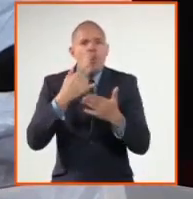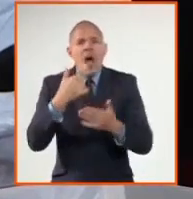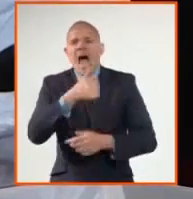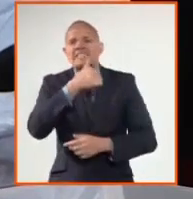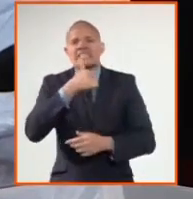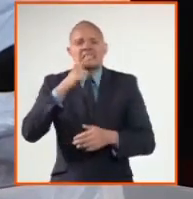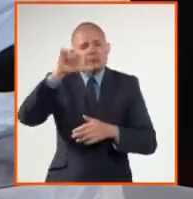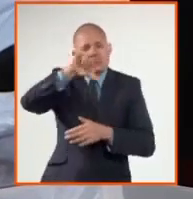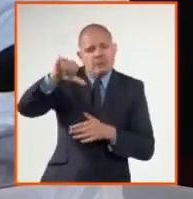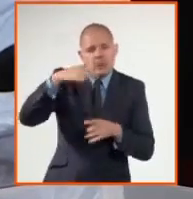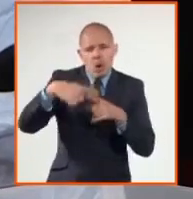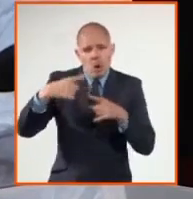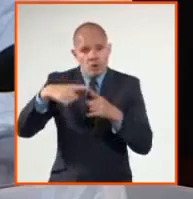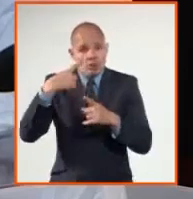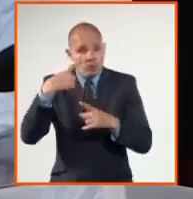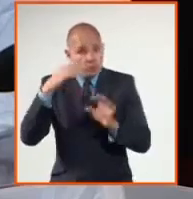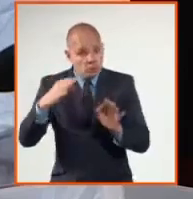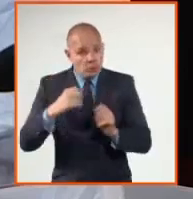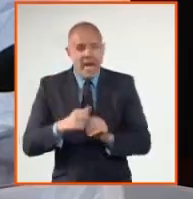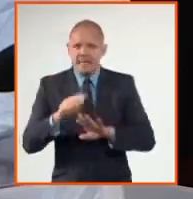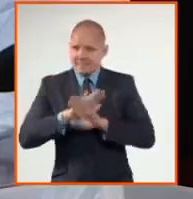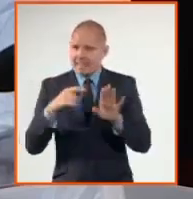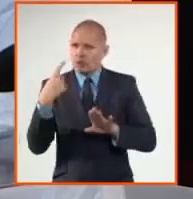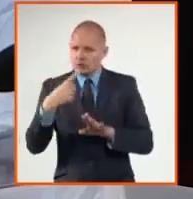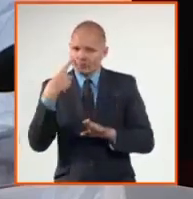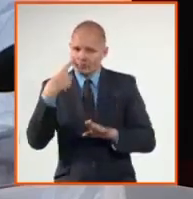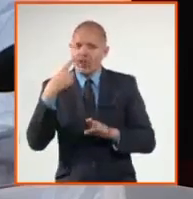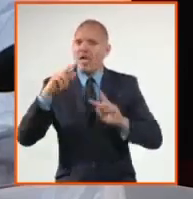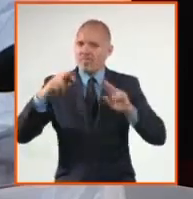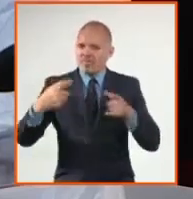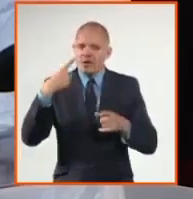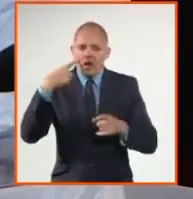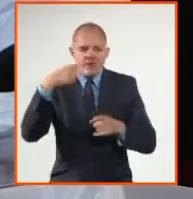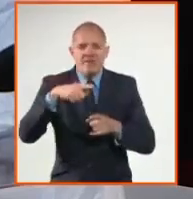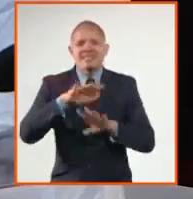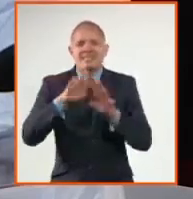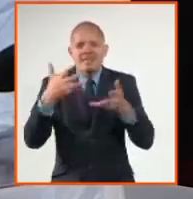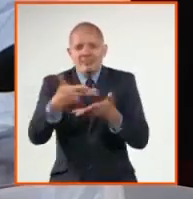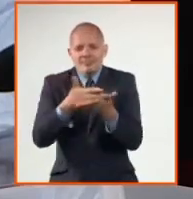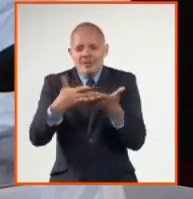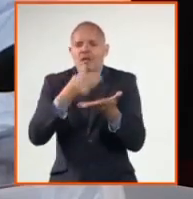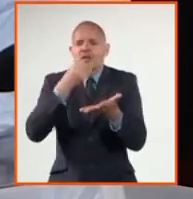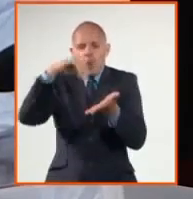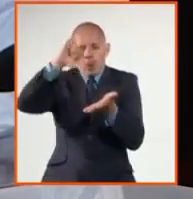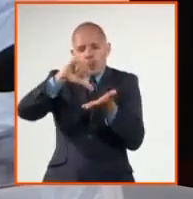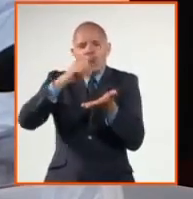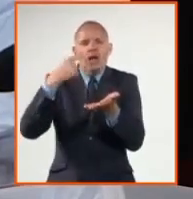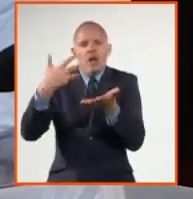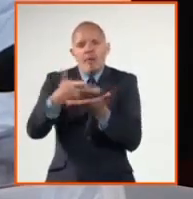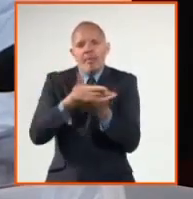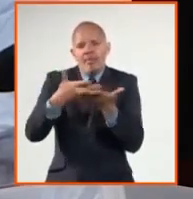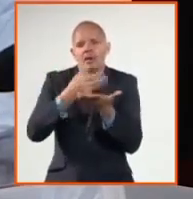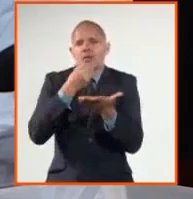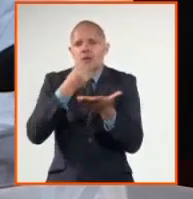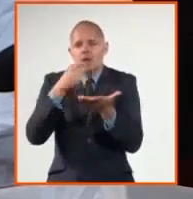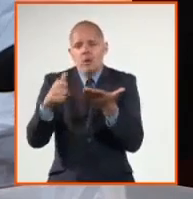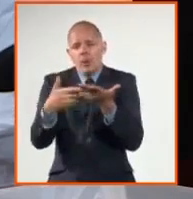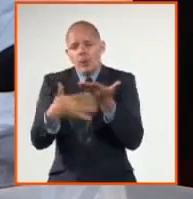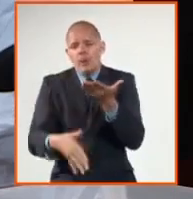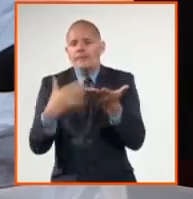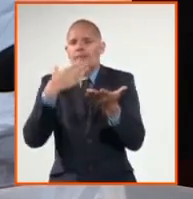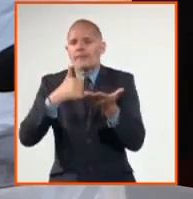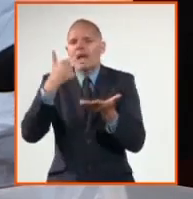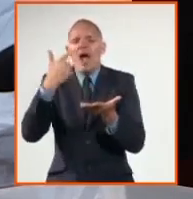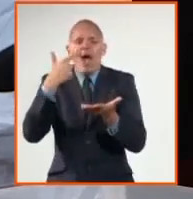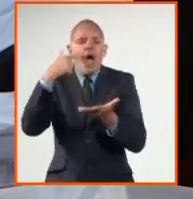que le hemos dado un tratamiento especial que le he montado un filtrado que se han utilizado técnicas modernas para poder decir si el aceite